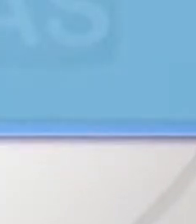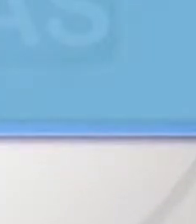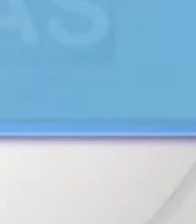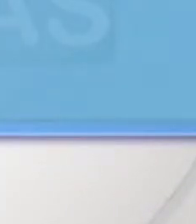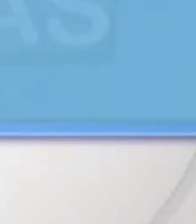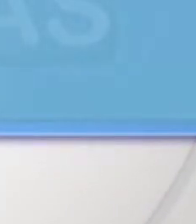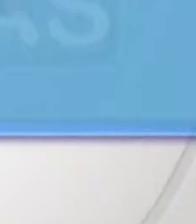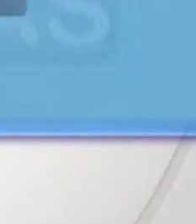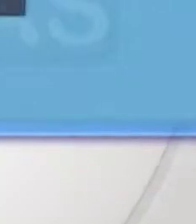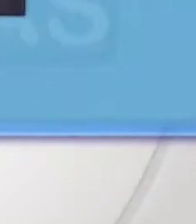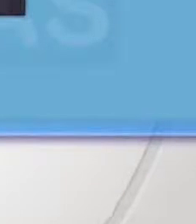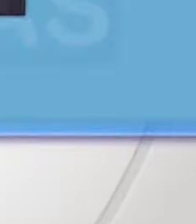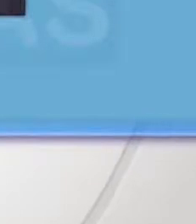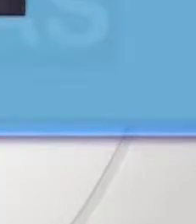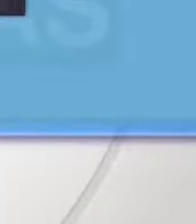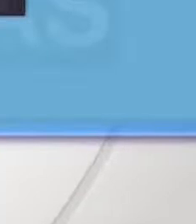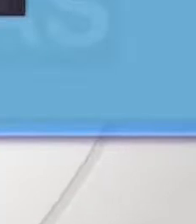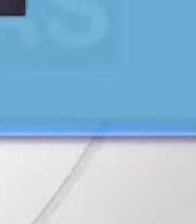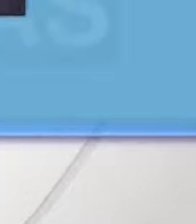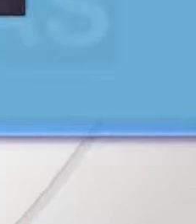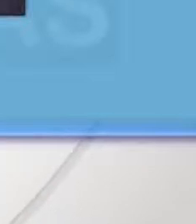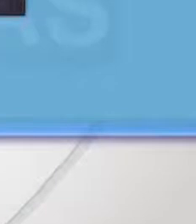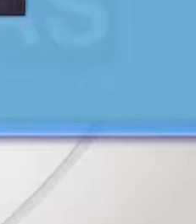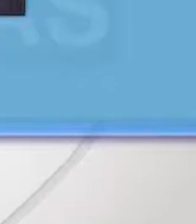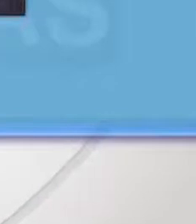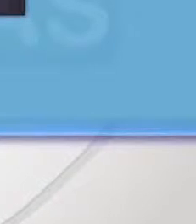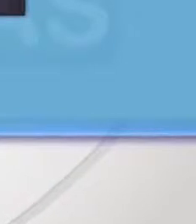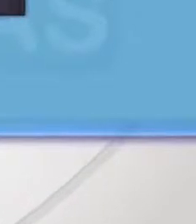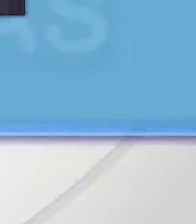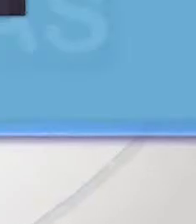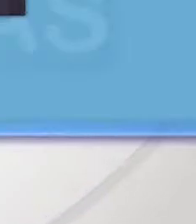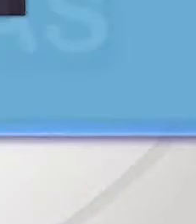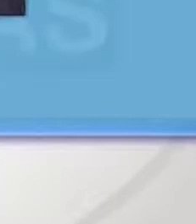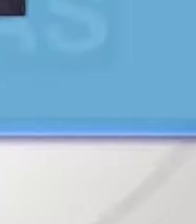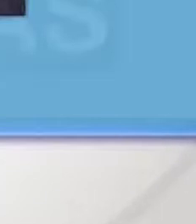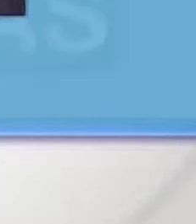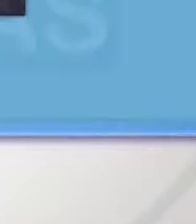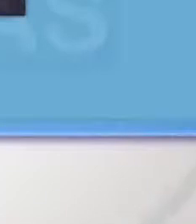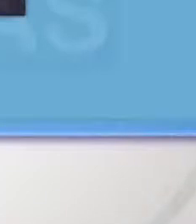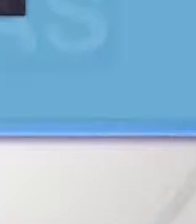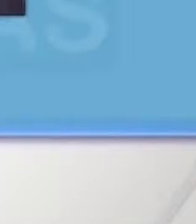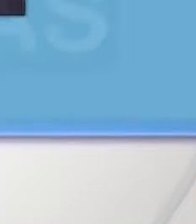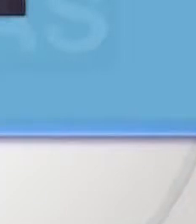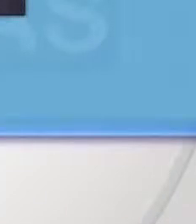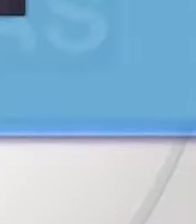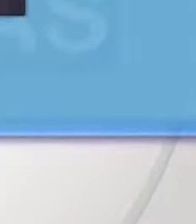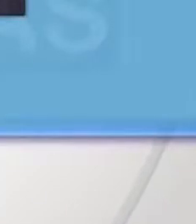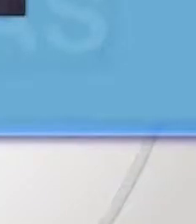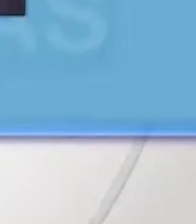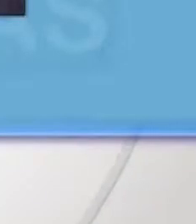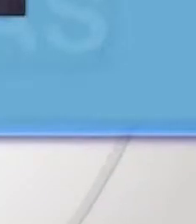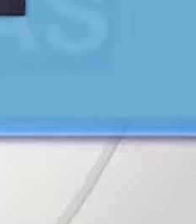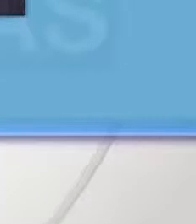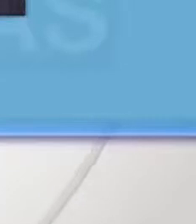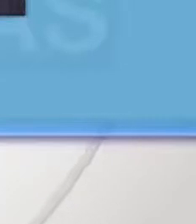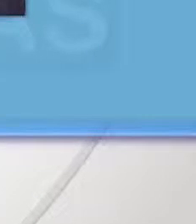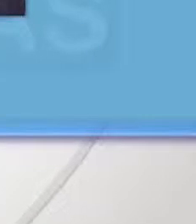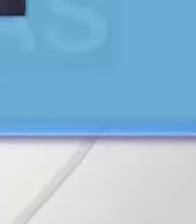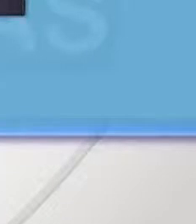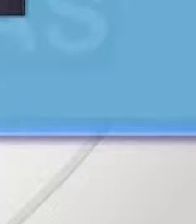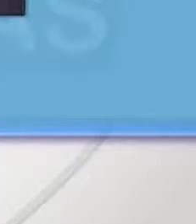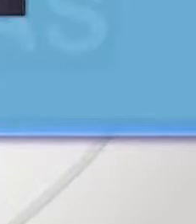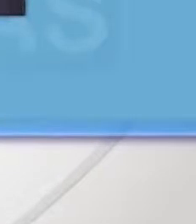patricio ubidia estudió ingeniería en administración de empresas se especializó en economía estadística